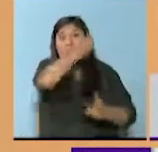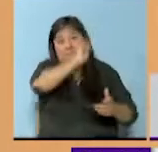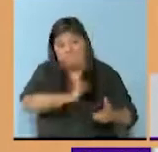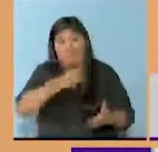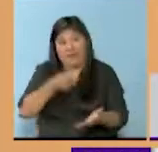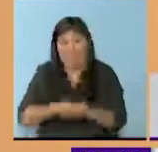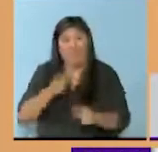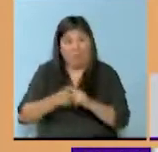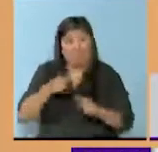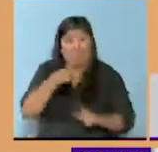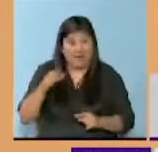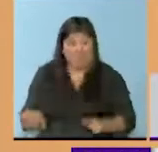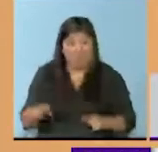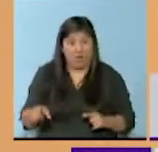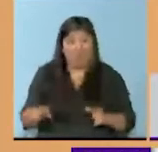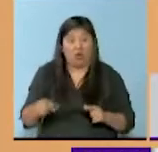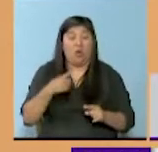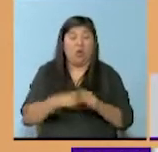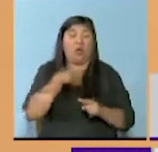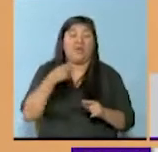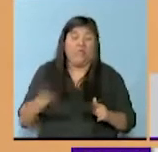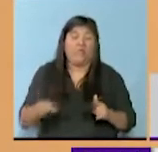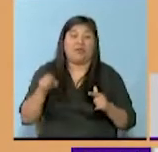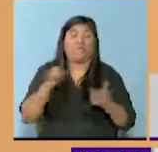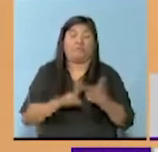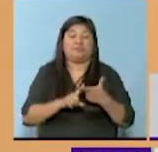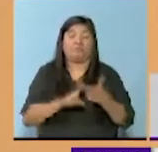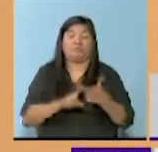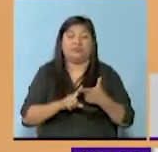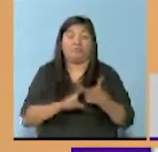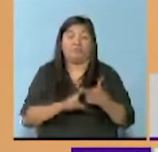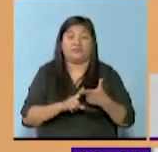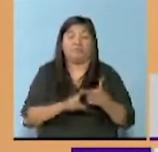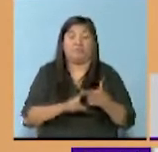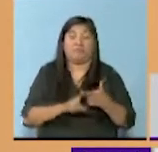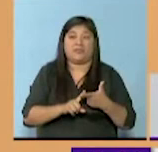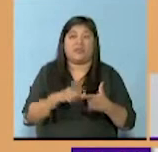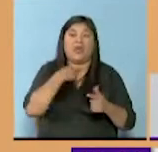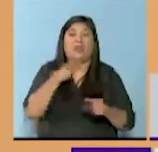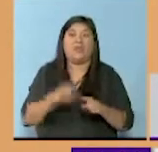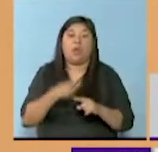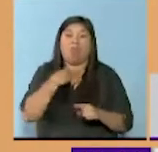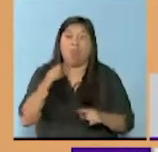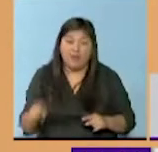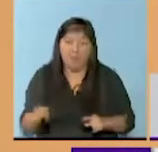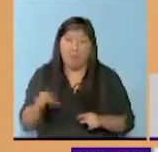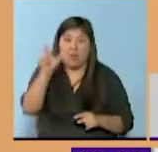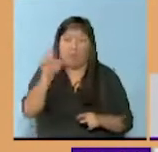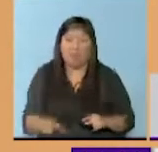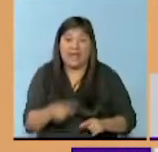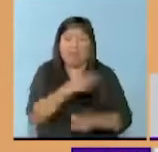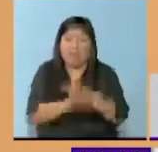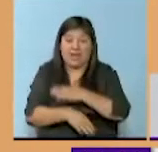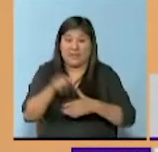quedan, no se toca, se toca hijos, y dentro de hijo, los discapacitados tampoco tienen ninguna